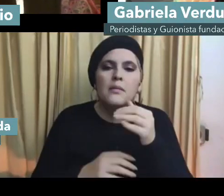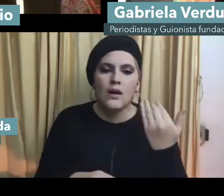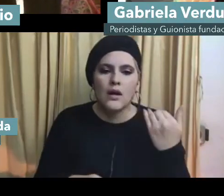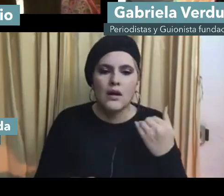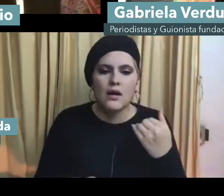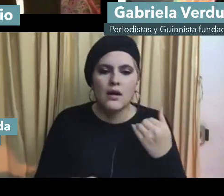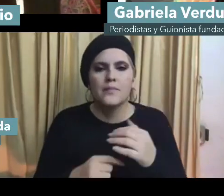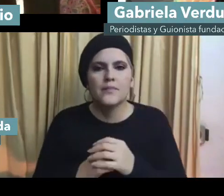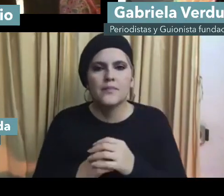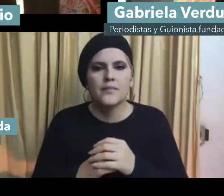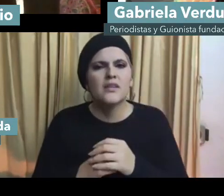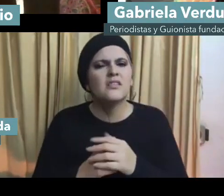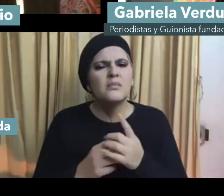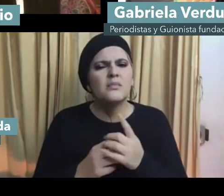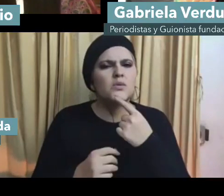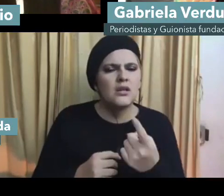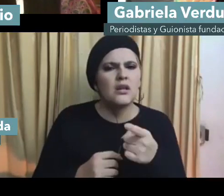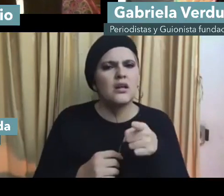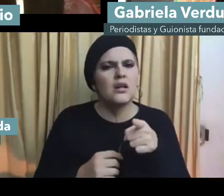en el autismo?